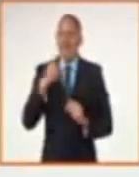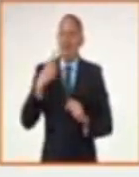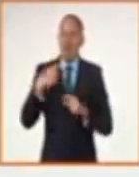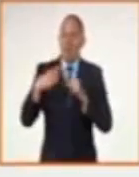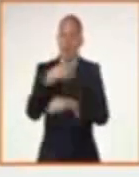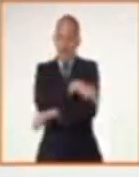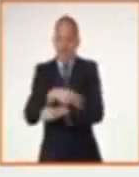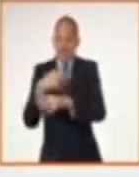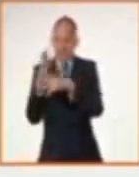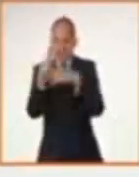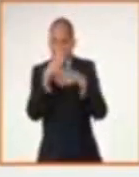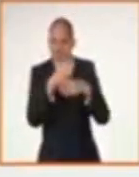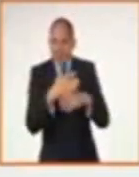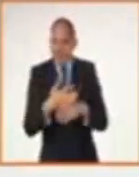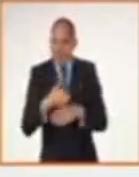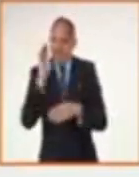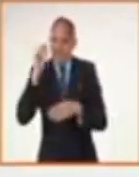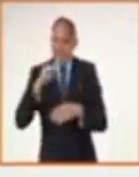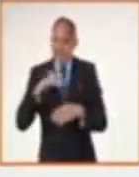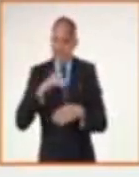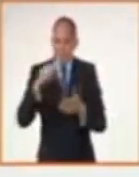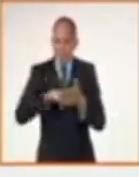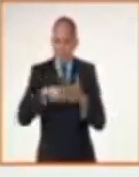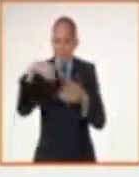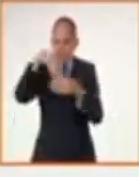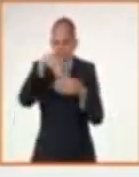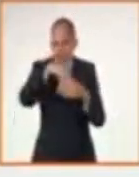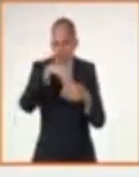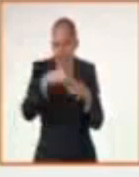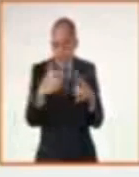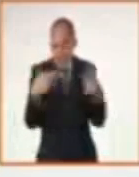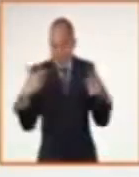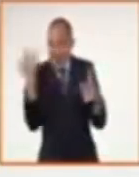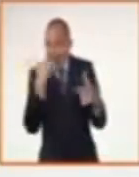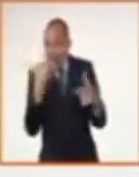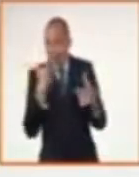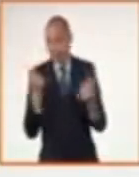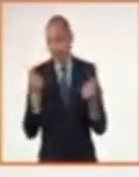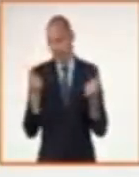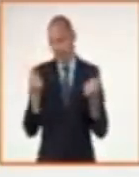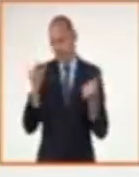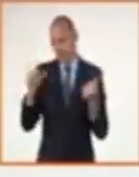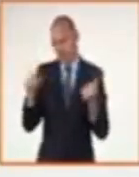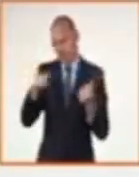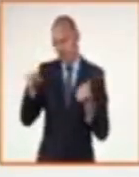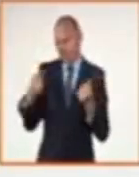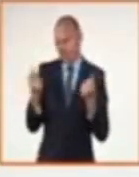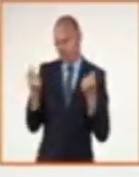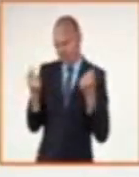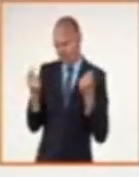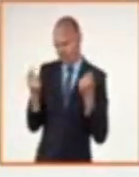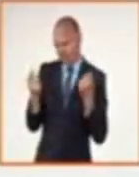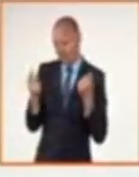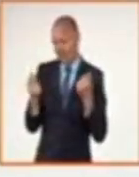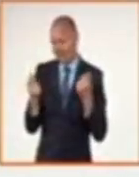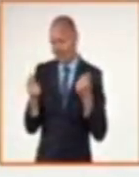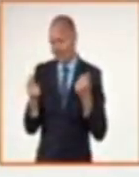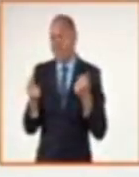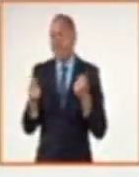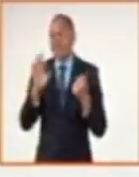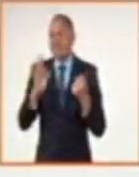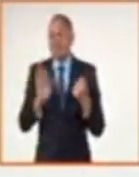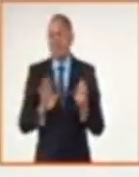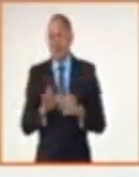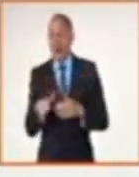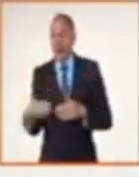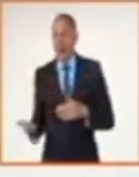de grupos políticos poderosos, se sientan las élites, sentó al pueblo. Es decir, ahí